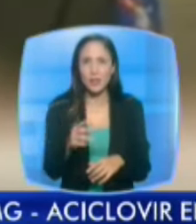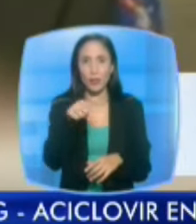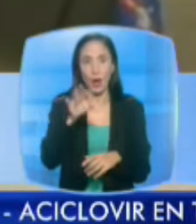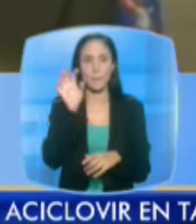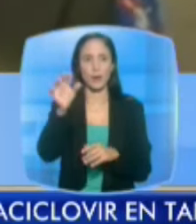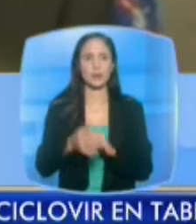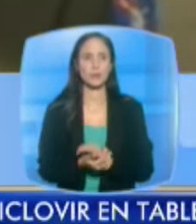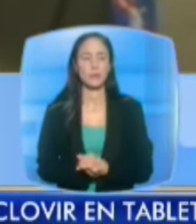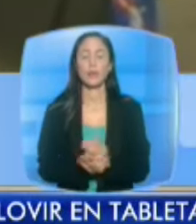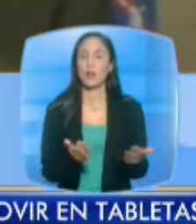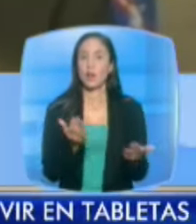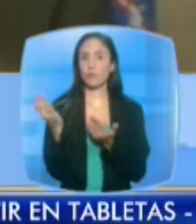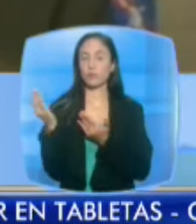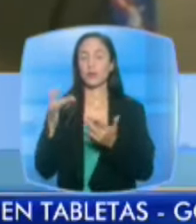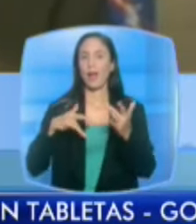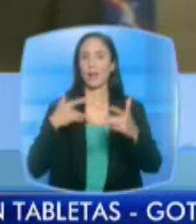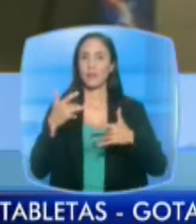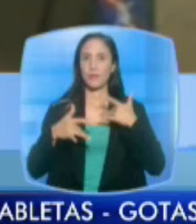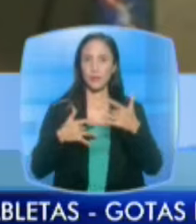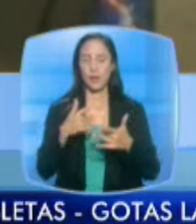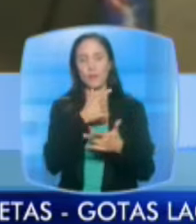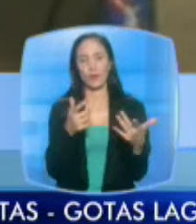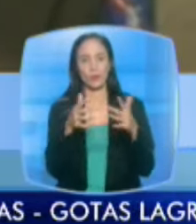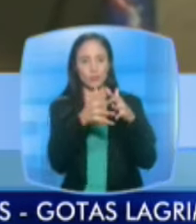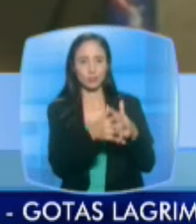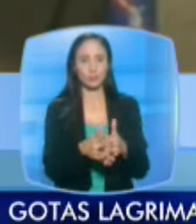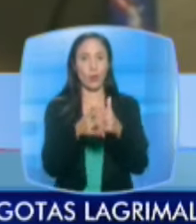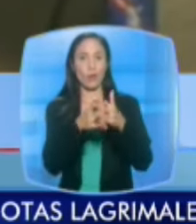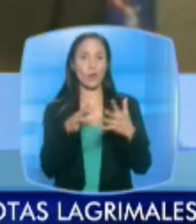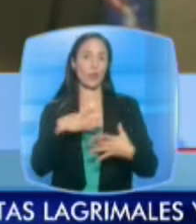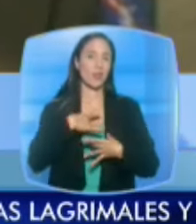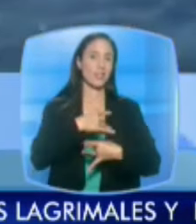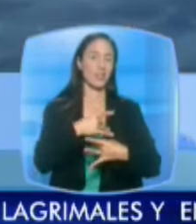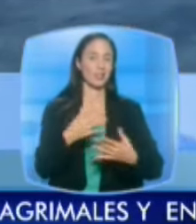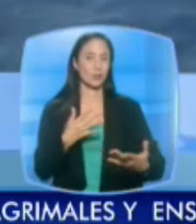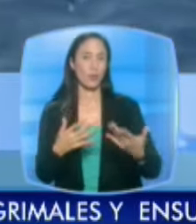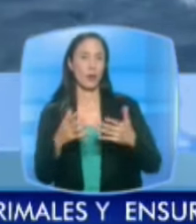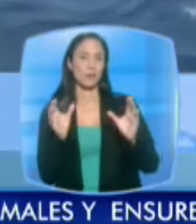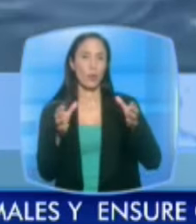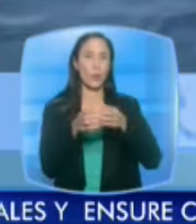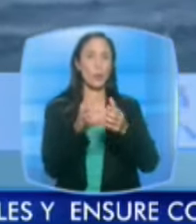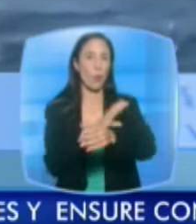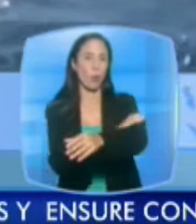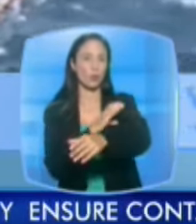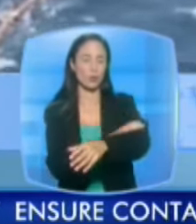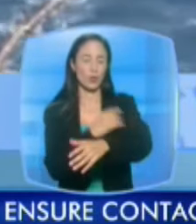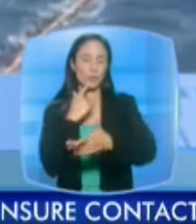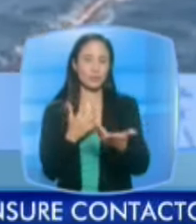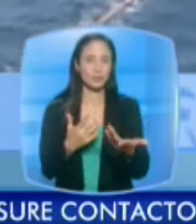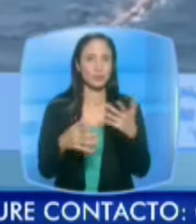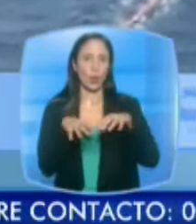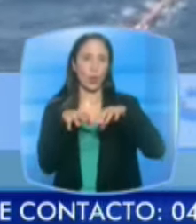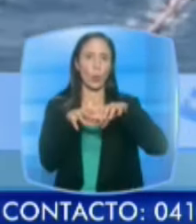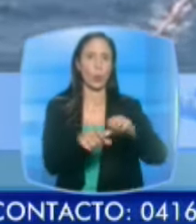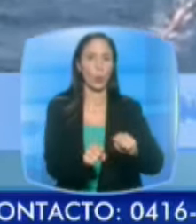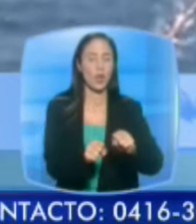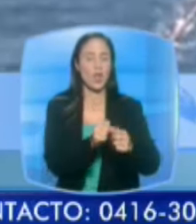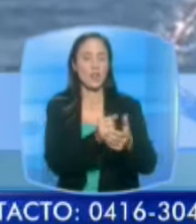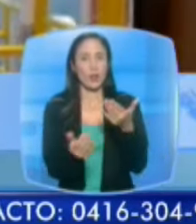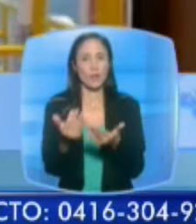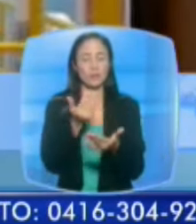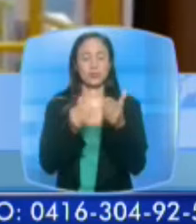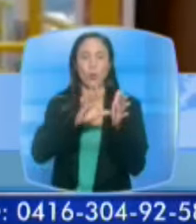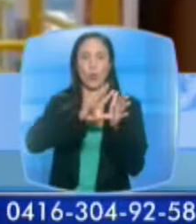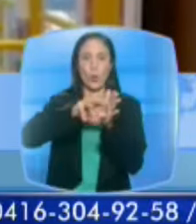un acto, Padrino López afirmó que la nación norteamericana tiene intereses partidistas en la defensa de las actividades de sus